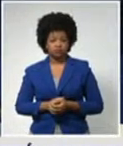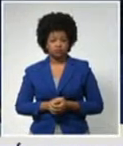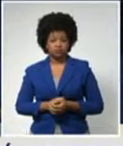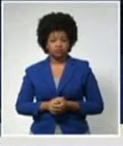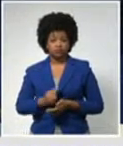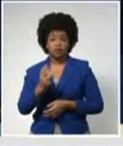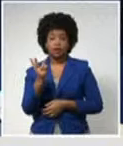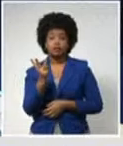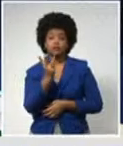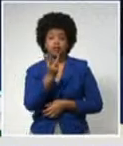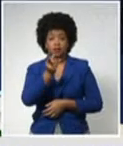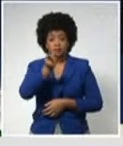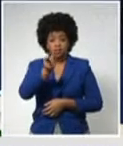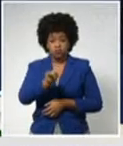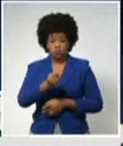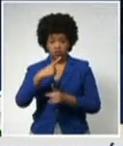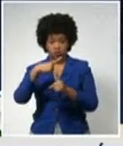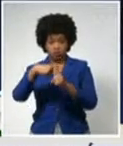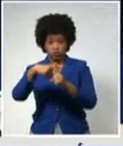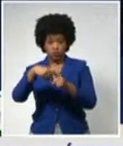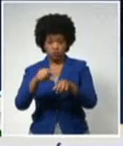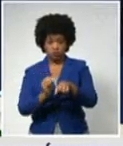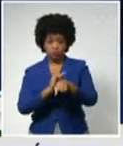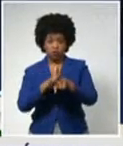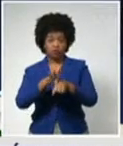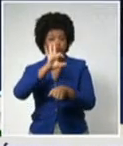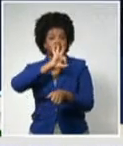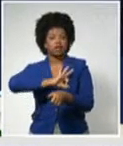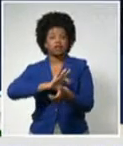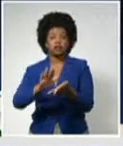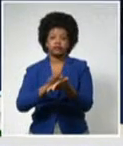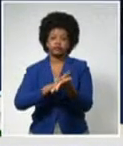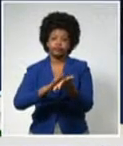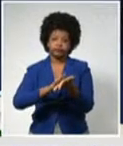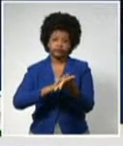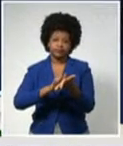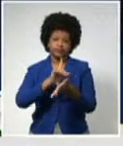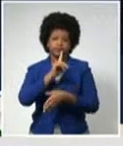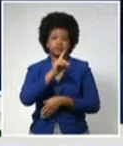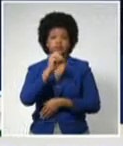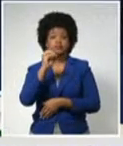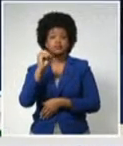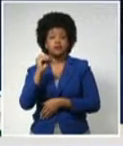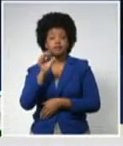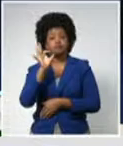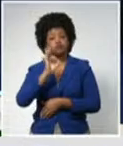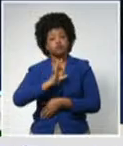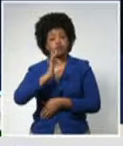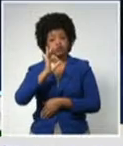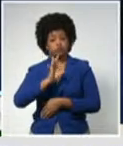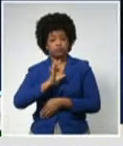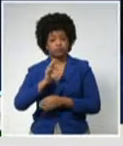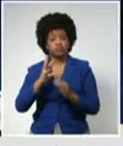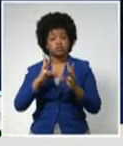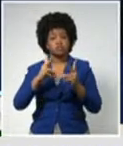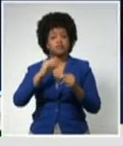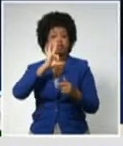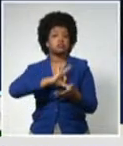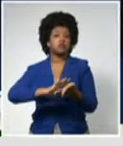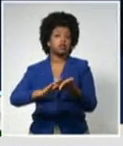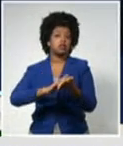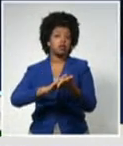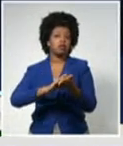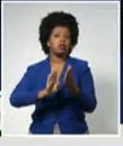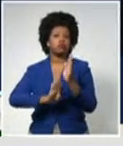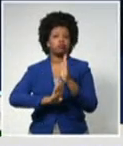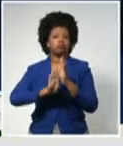fueron asintomáticos, cifra que 100%, cifra que se va incrementando el número de casos que se